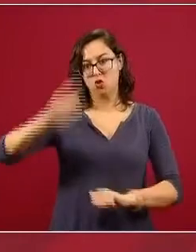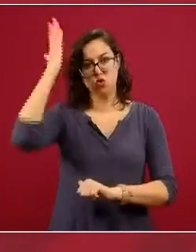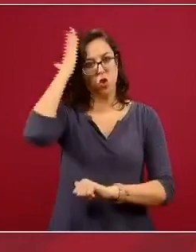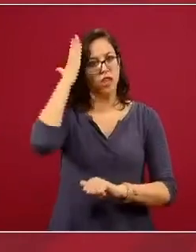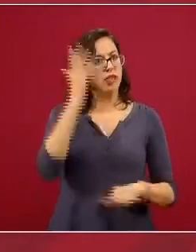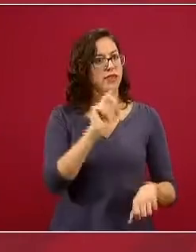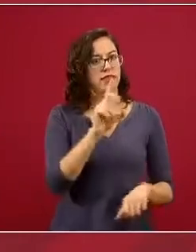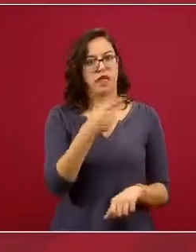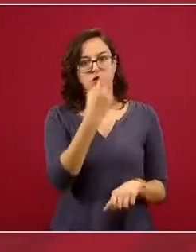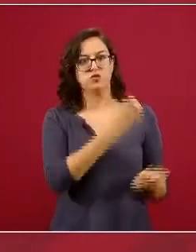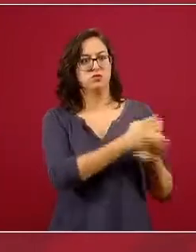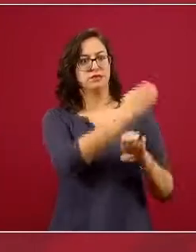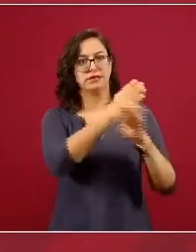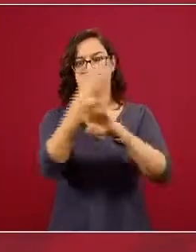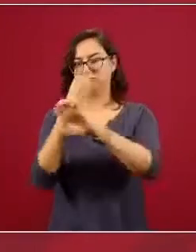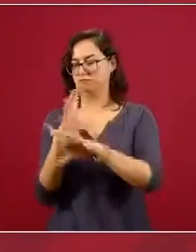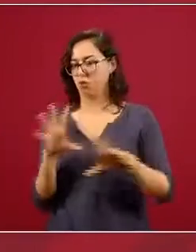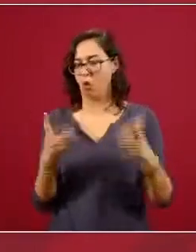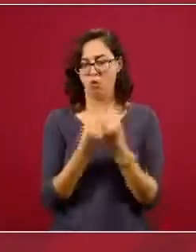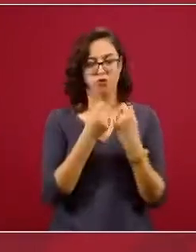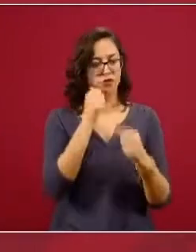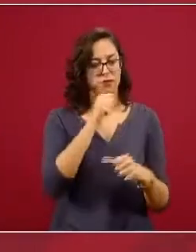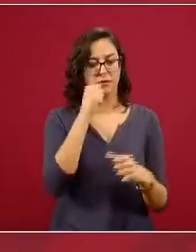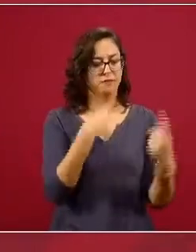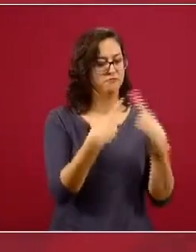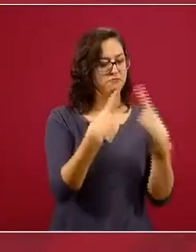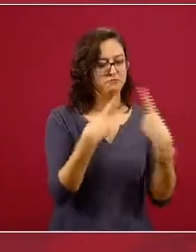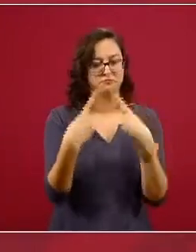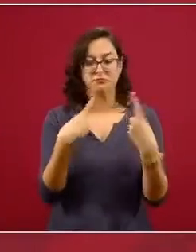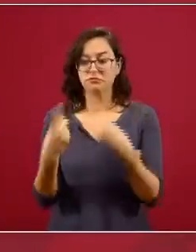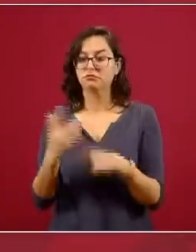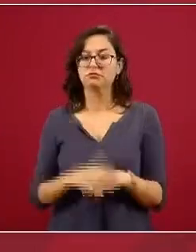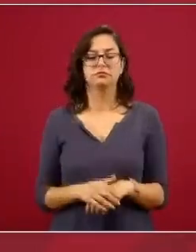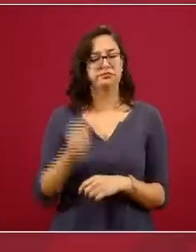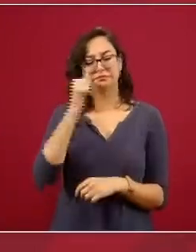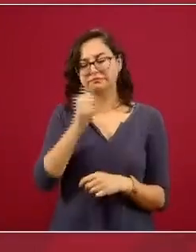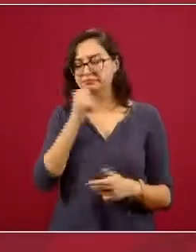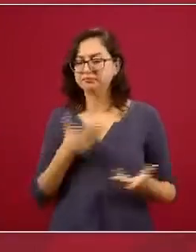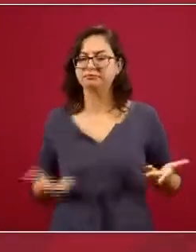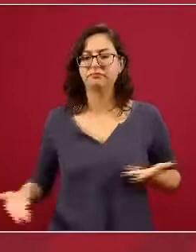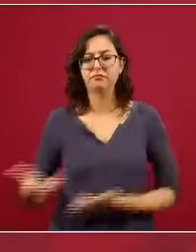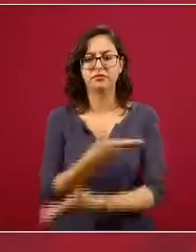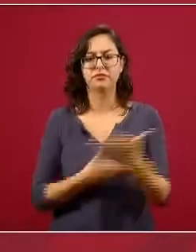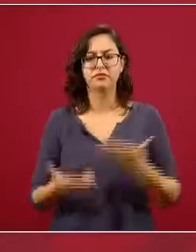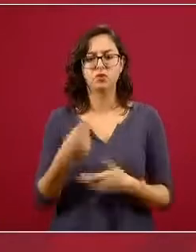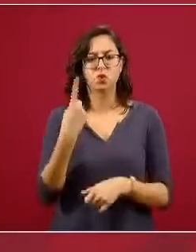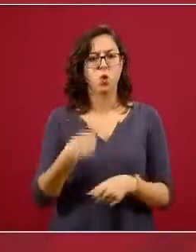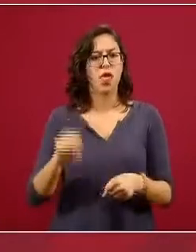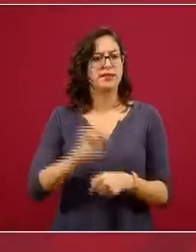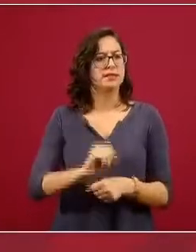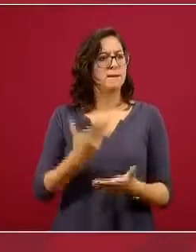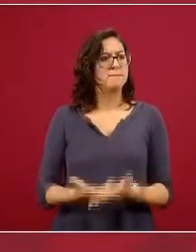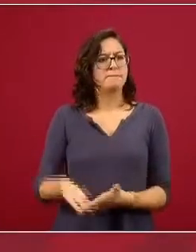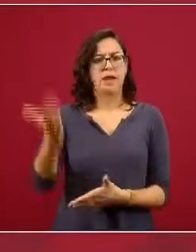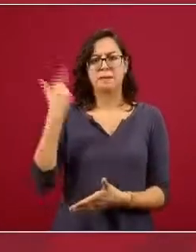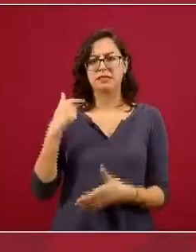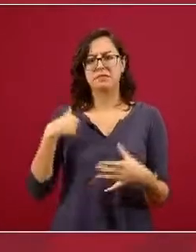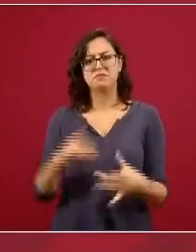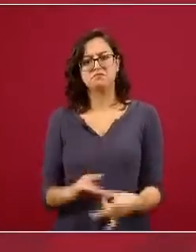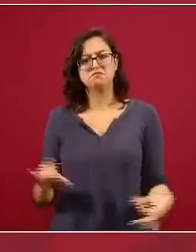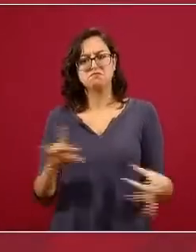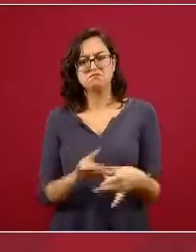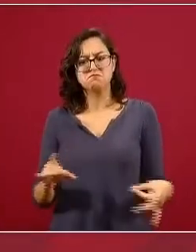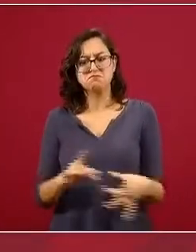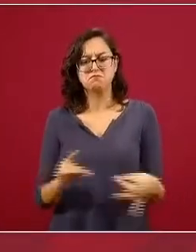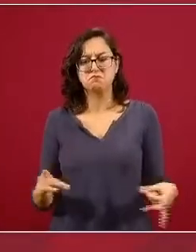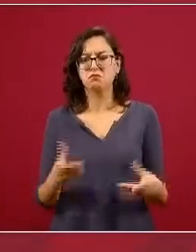del resto del país a nivel estatal. Este diálogo ha sido muy fructífero. La semana pasada, lo relatamos,